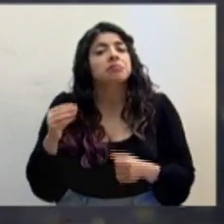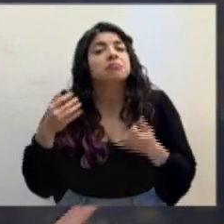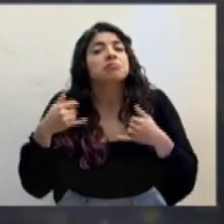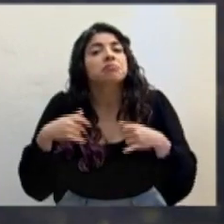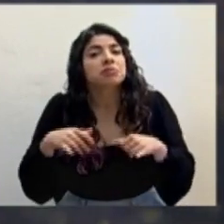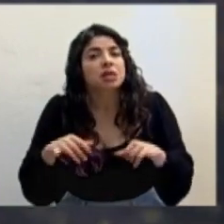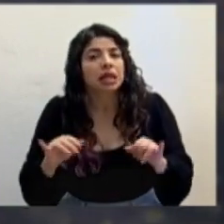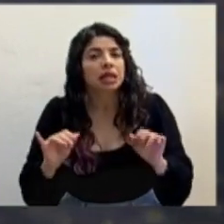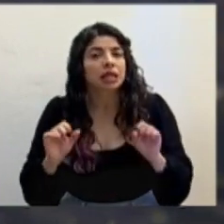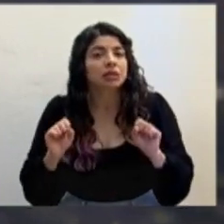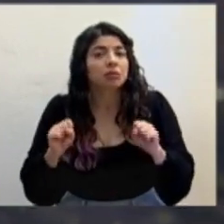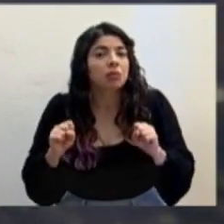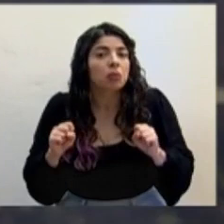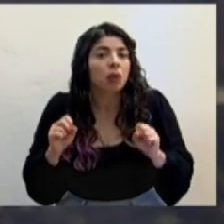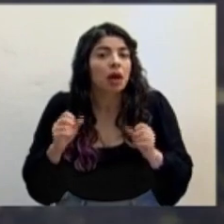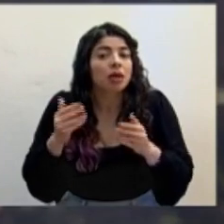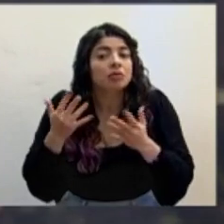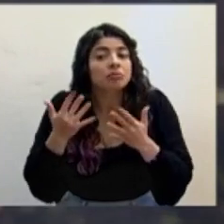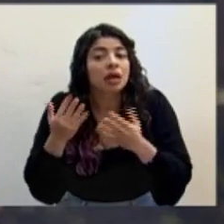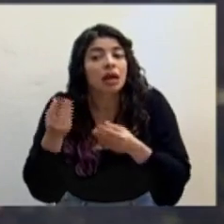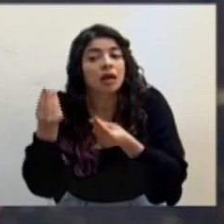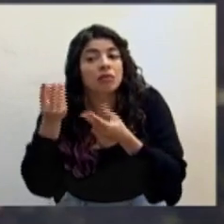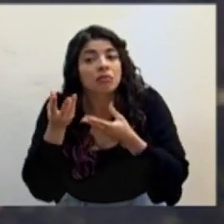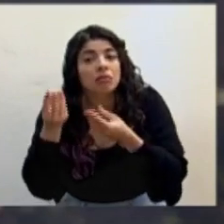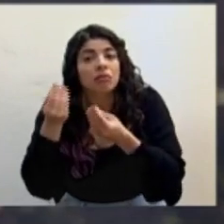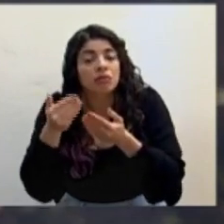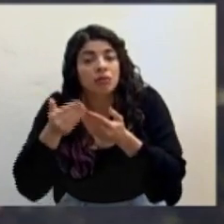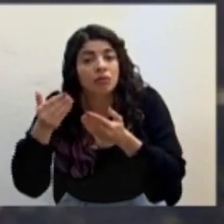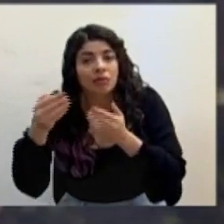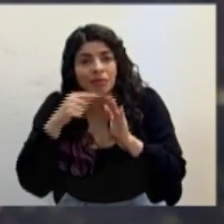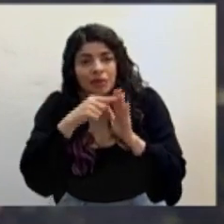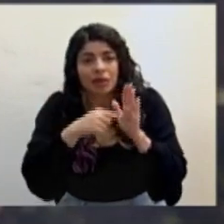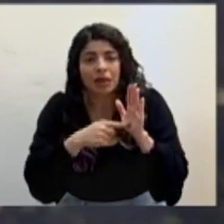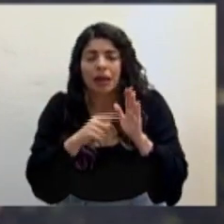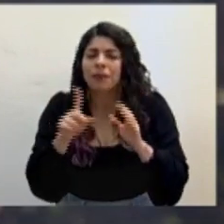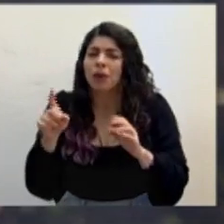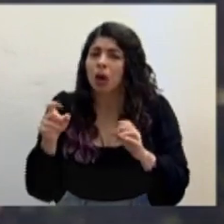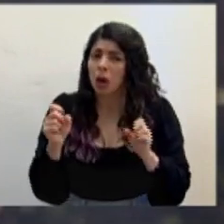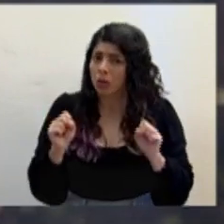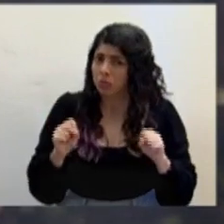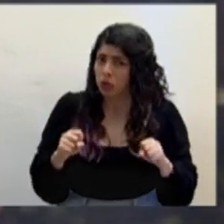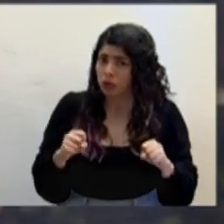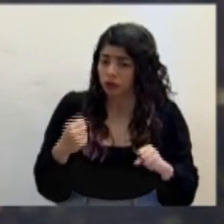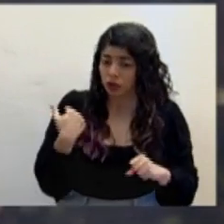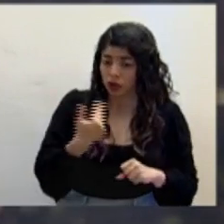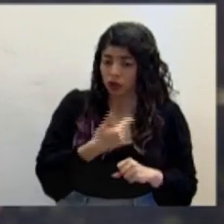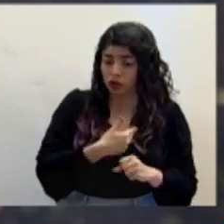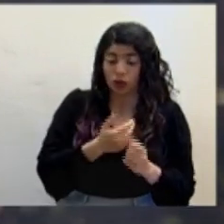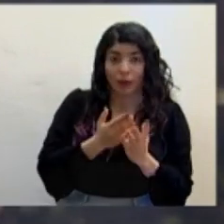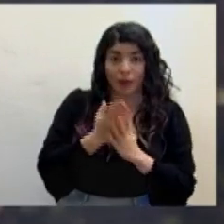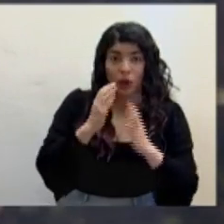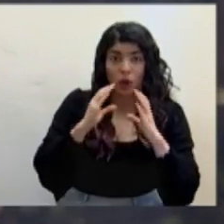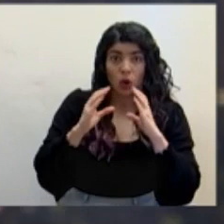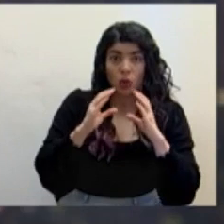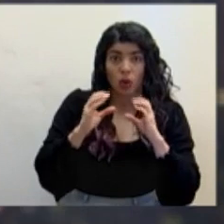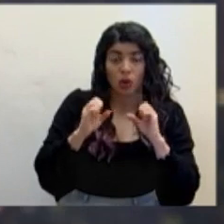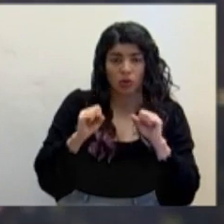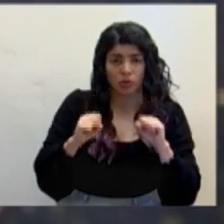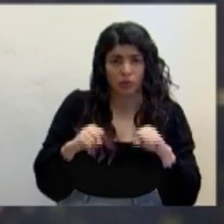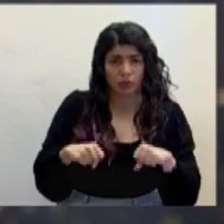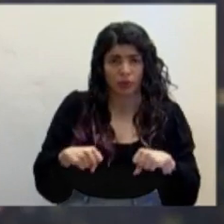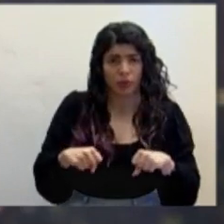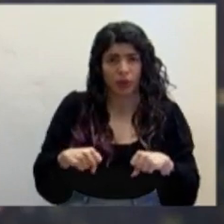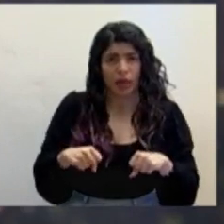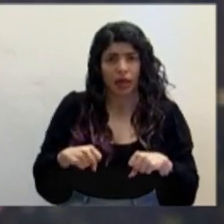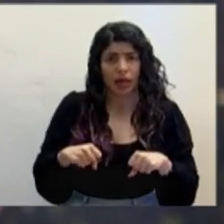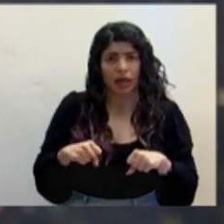da la posibilidad de conocer algunos de los extremos, es posible que nosotros como medios de comunicación podamos acceder